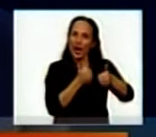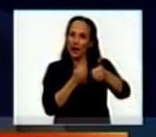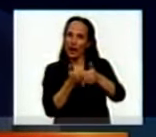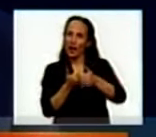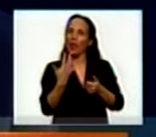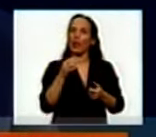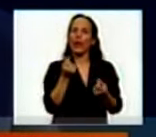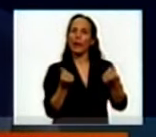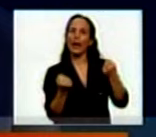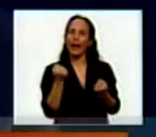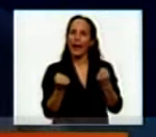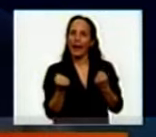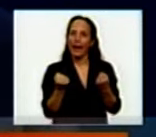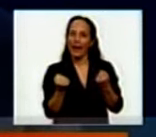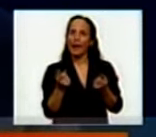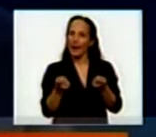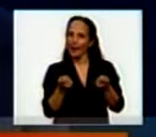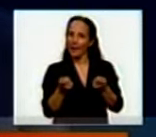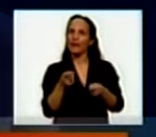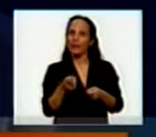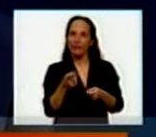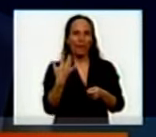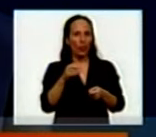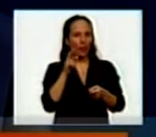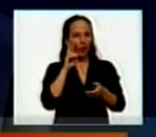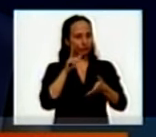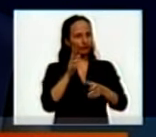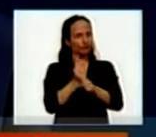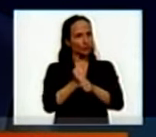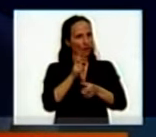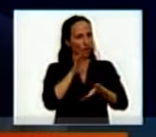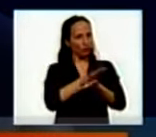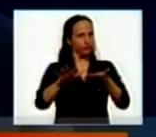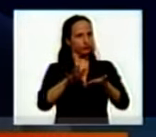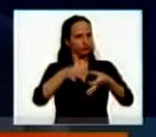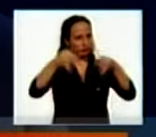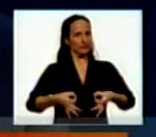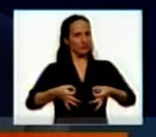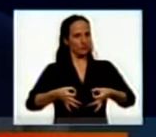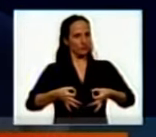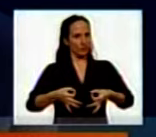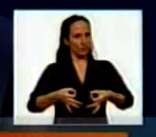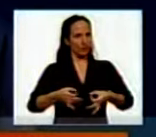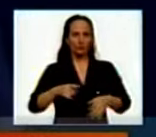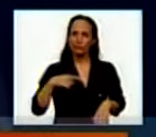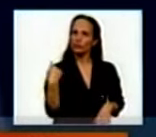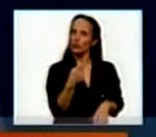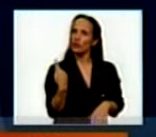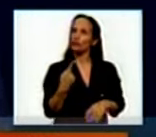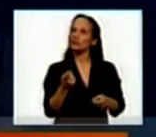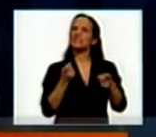austeridad, en la transparencia. Nosotros necesitamos que en